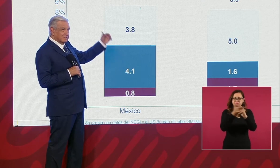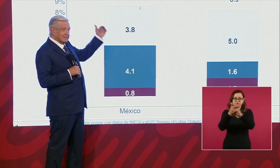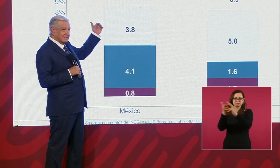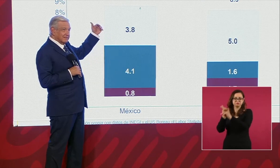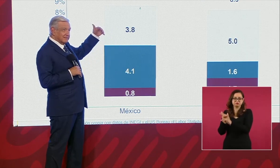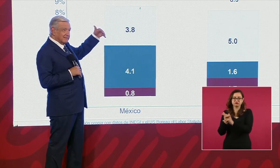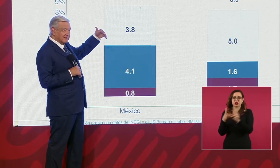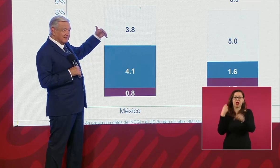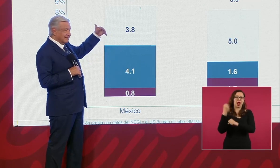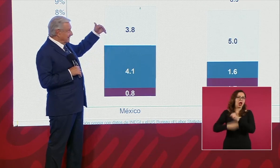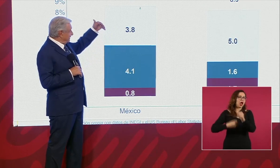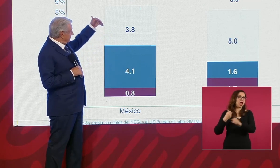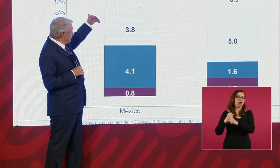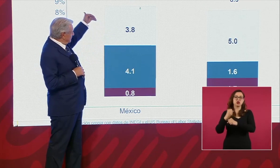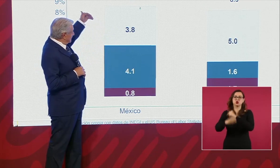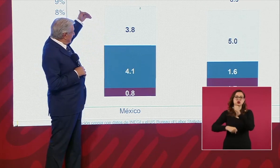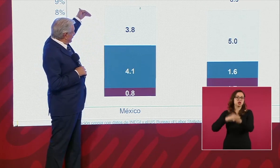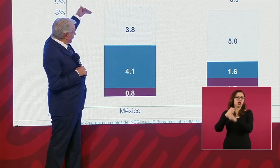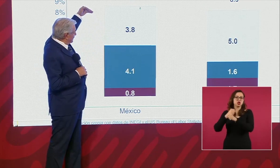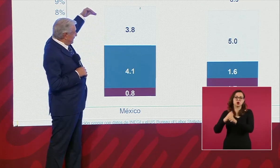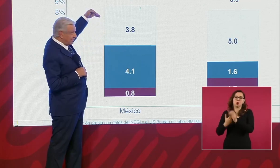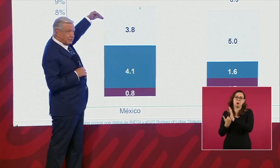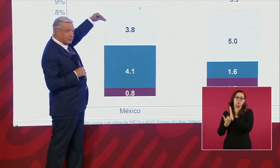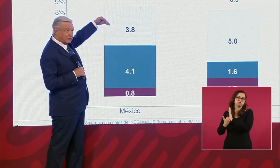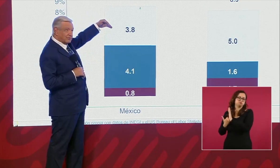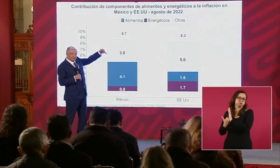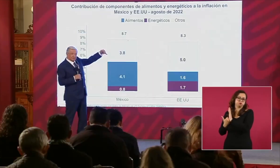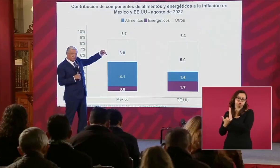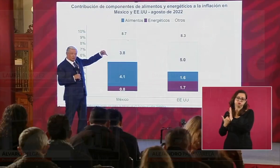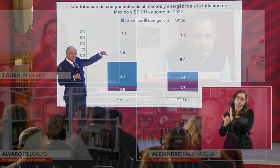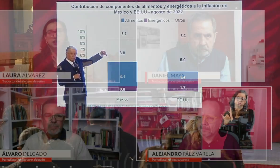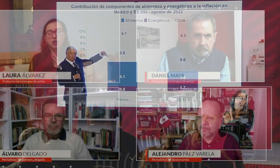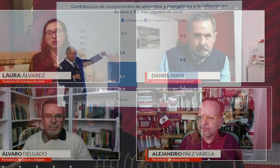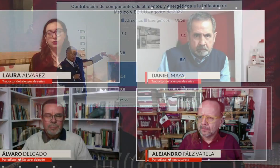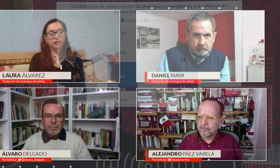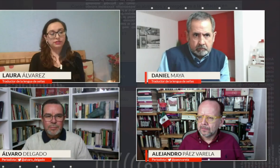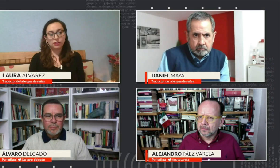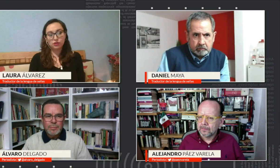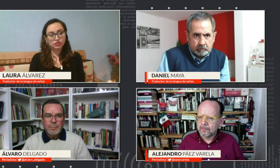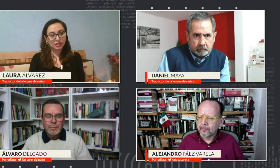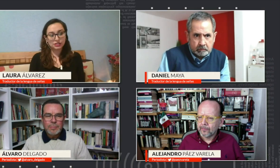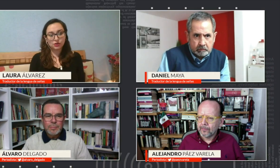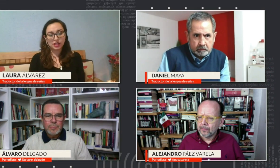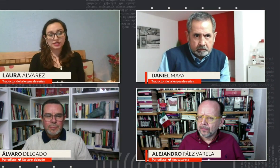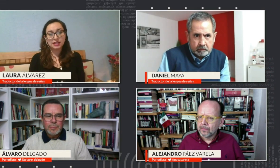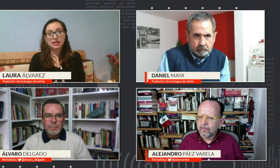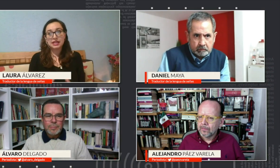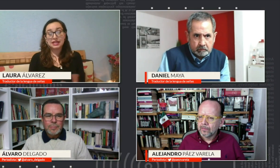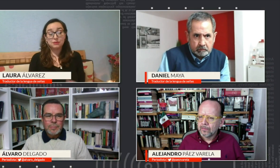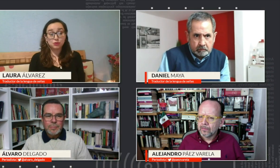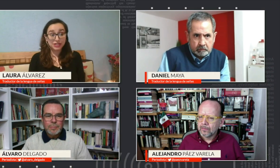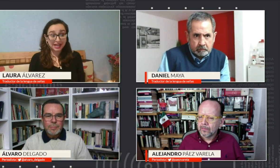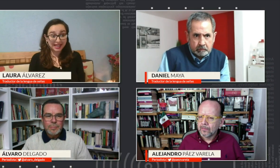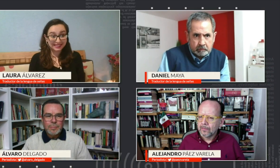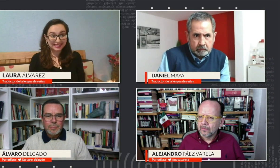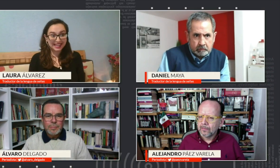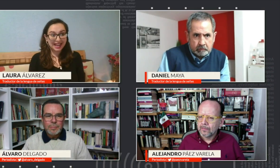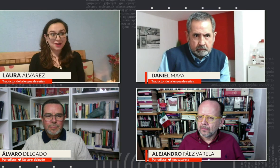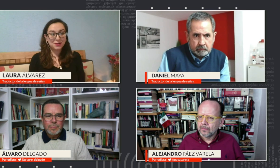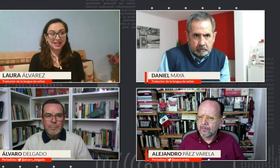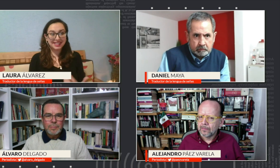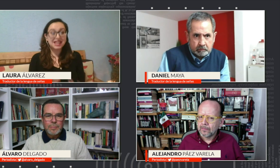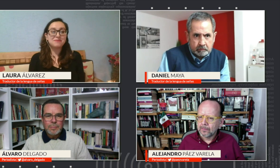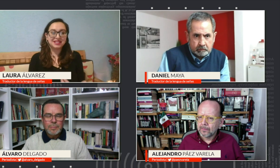en Baja California, es la misma que le llega a las personas sordas todos los días durante 2-3 horas. Y mucha